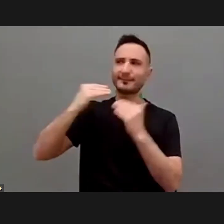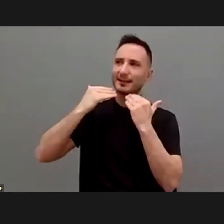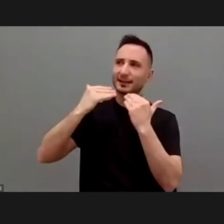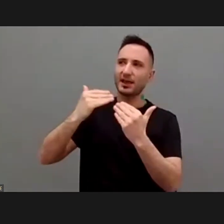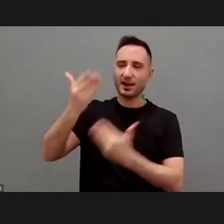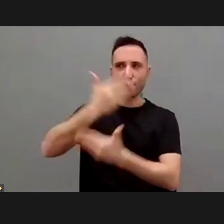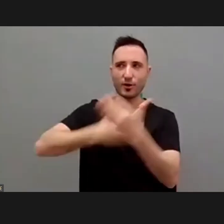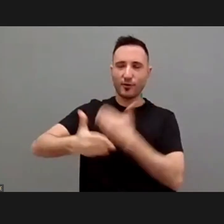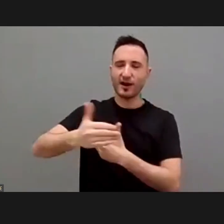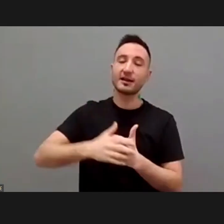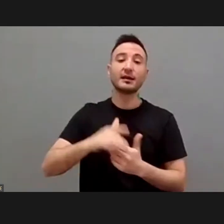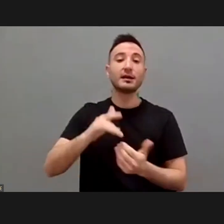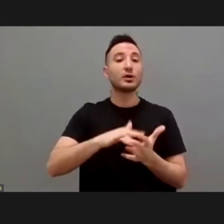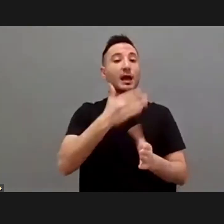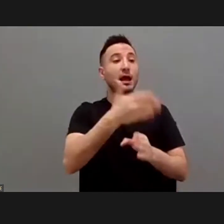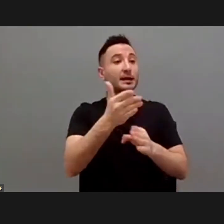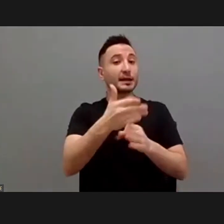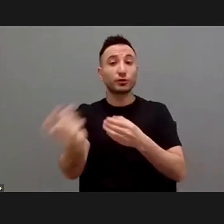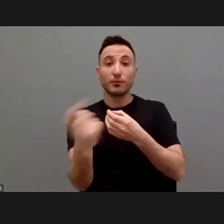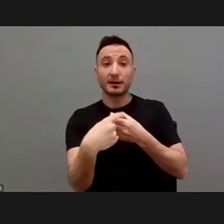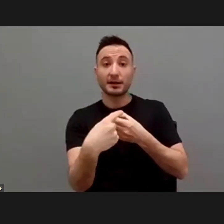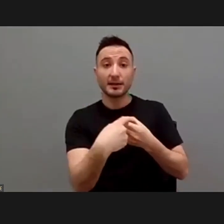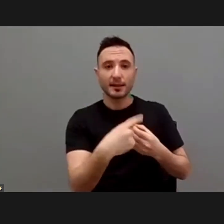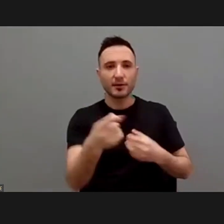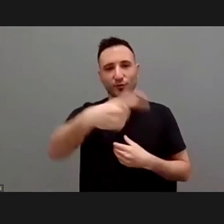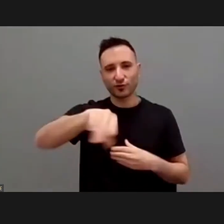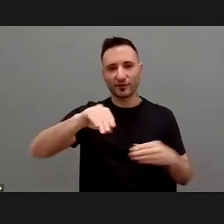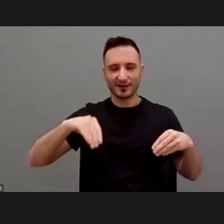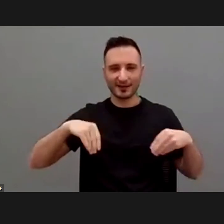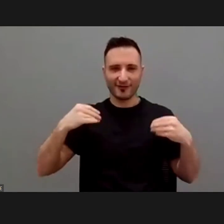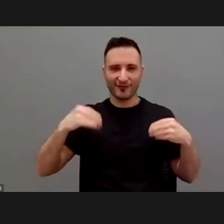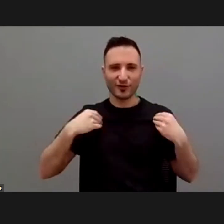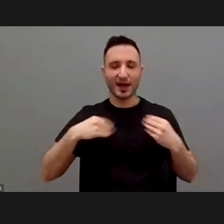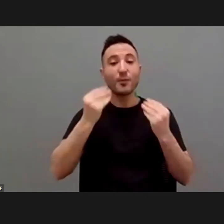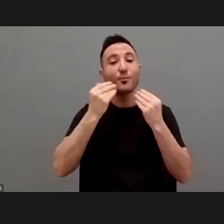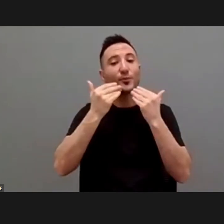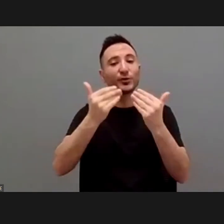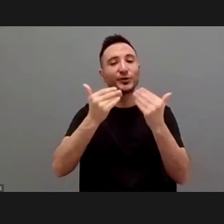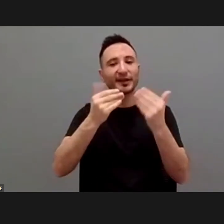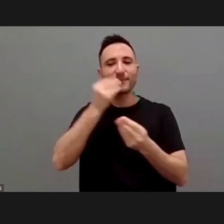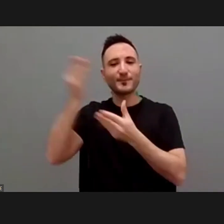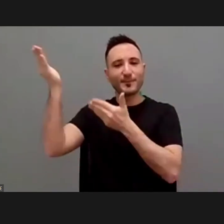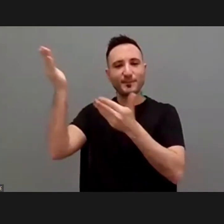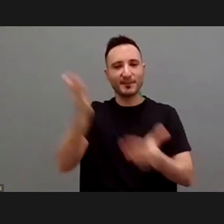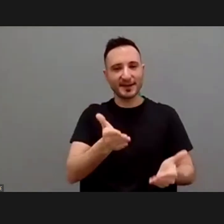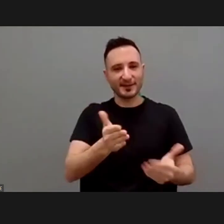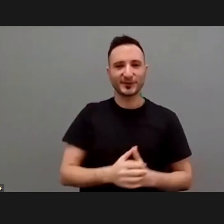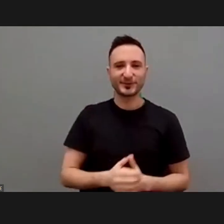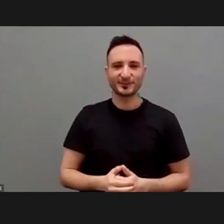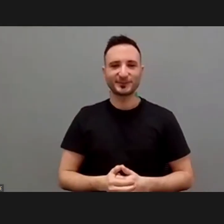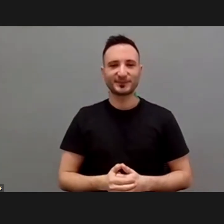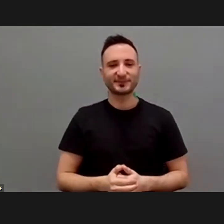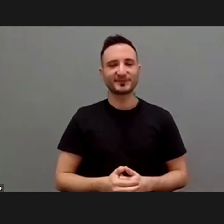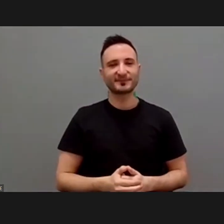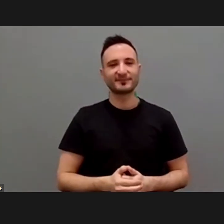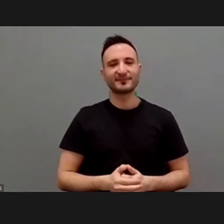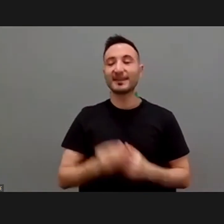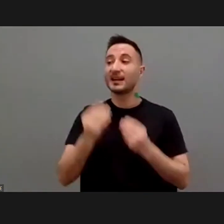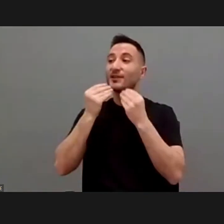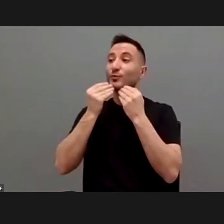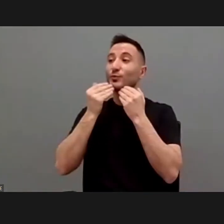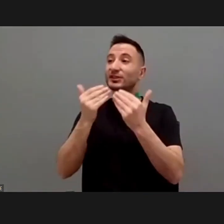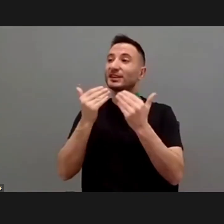disfrutéis de estos desayunos. Muchísimas gracias y bienvenidos. Muchísimas gracias a ti, Teresa,